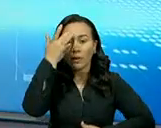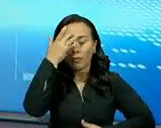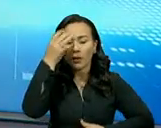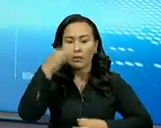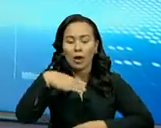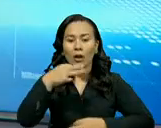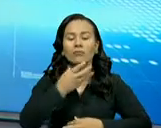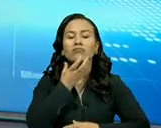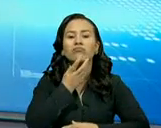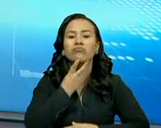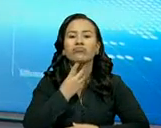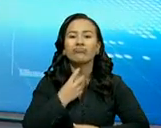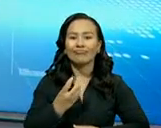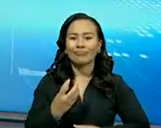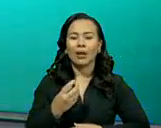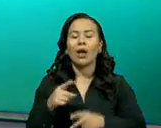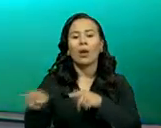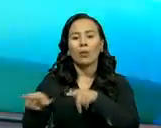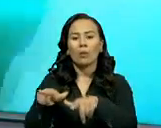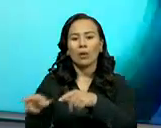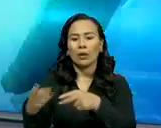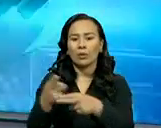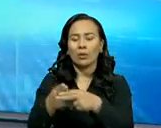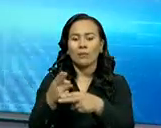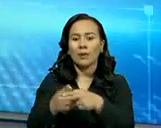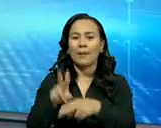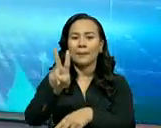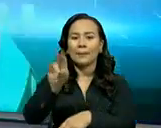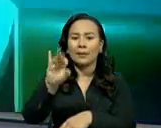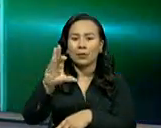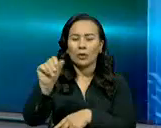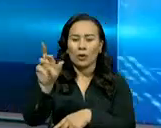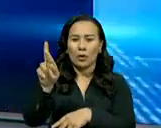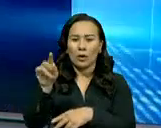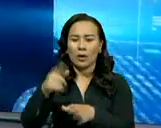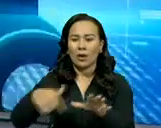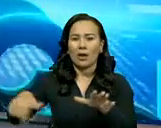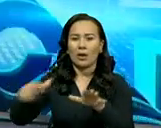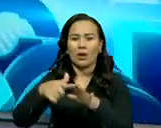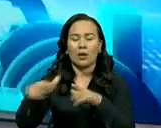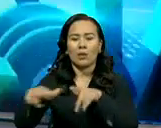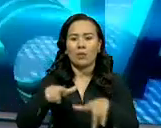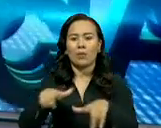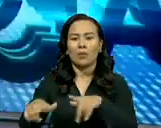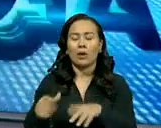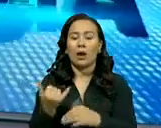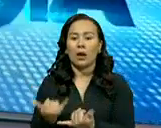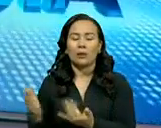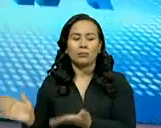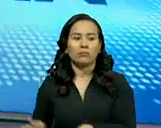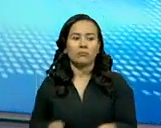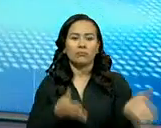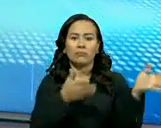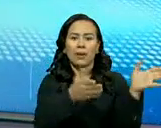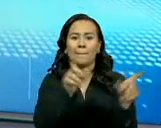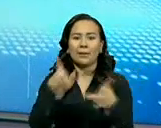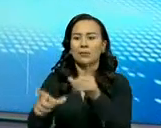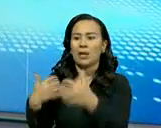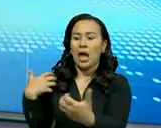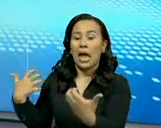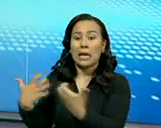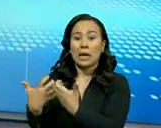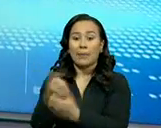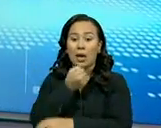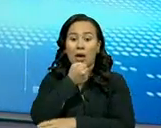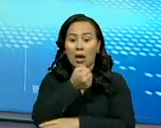Centro de Salud Ciudad Victoria, en Guayaquil, provocó incidentes en ese lugar previo a su sepelio. Un equipo de este informativo